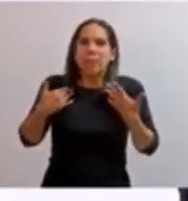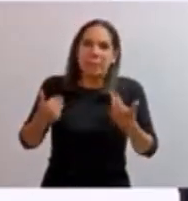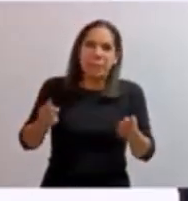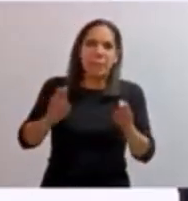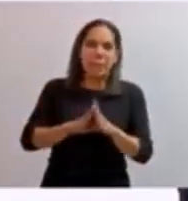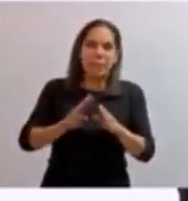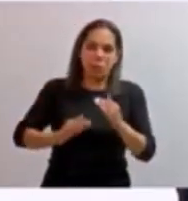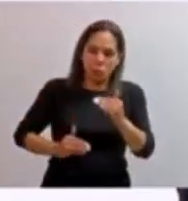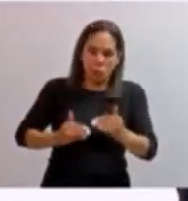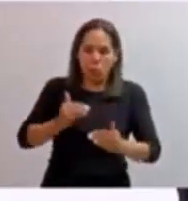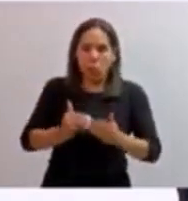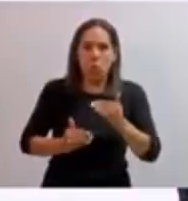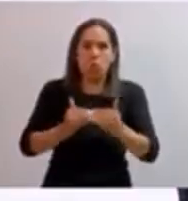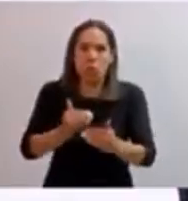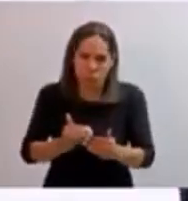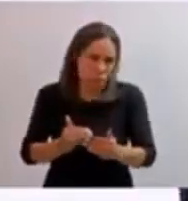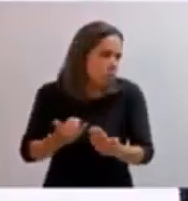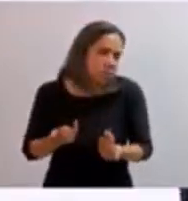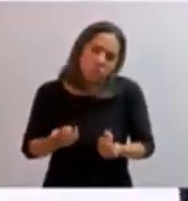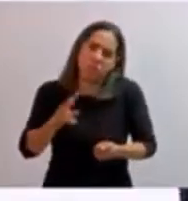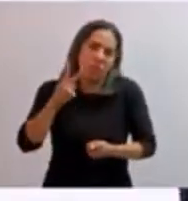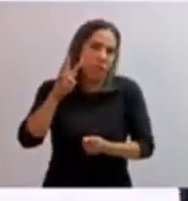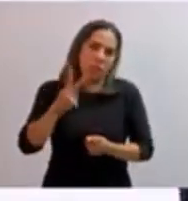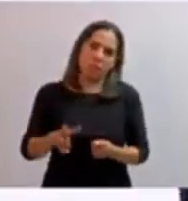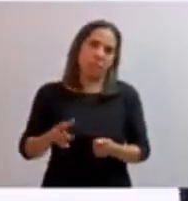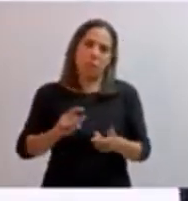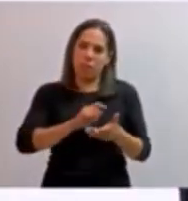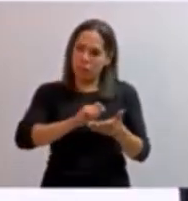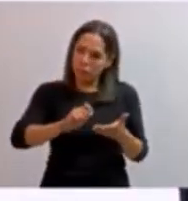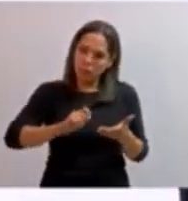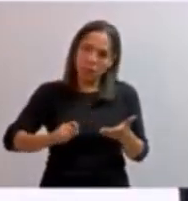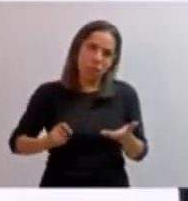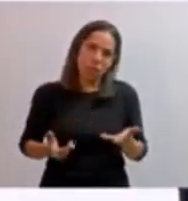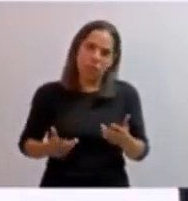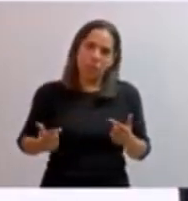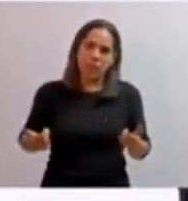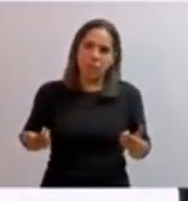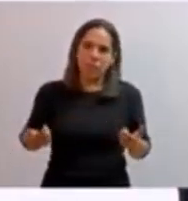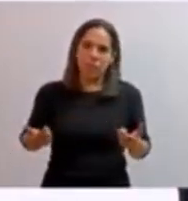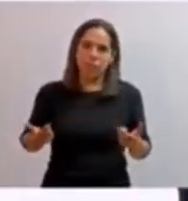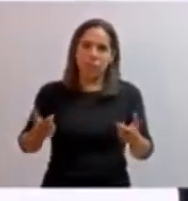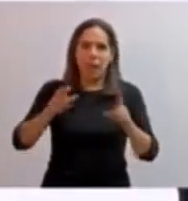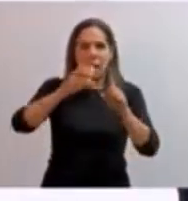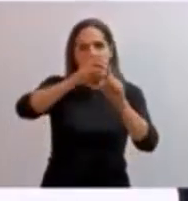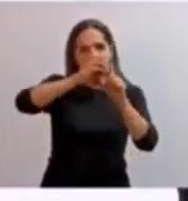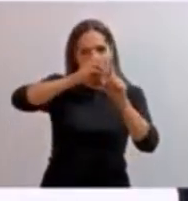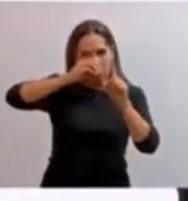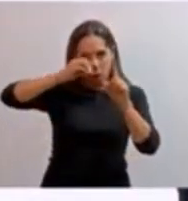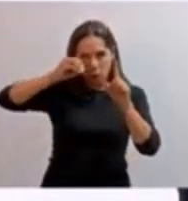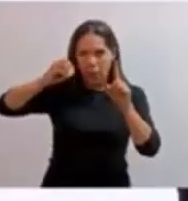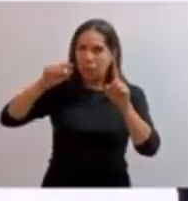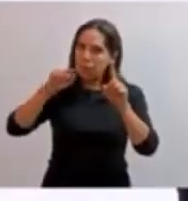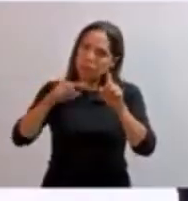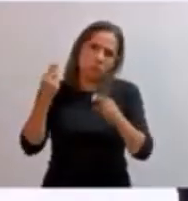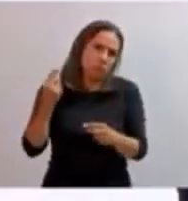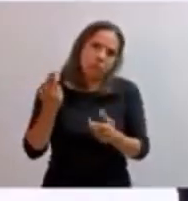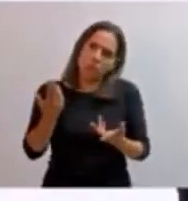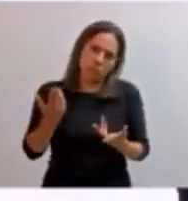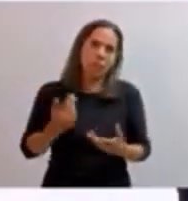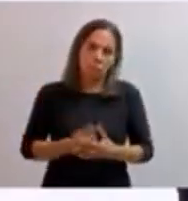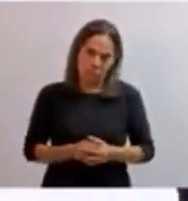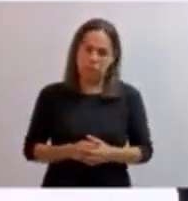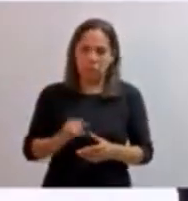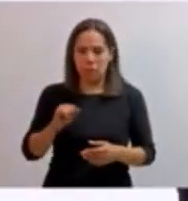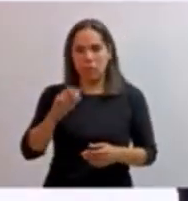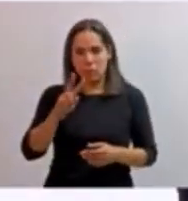procesos administrativos inherentes a la gestión de los cuales los directores siguen siendo responsables. Creo que